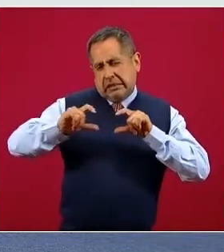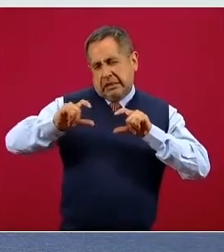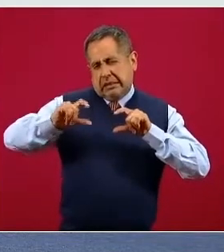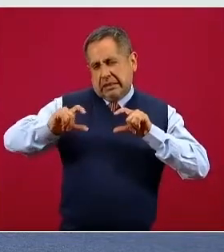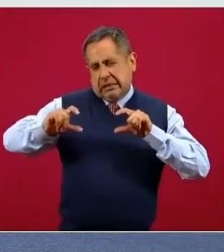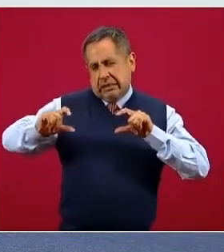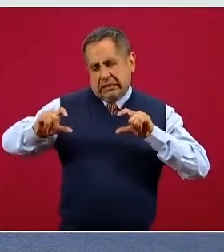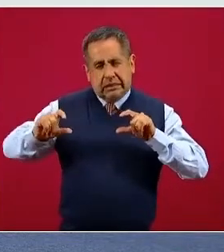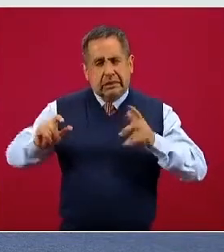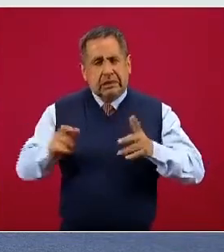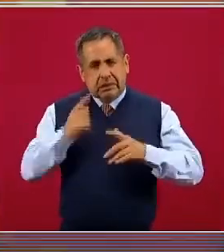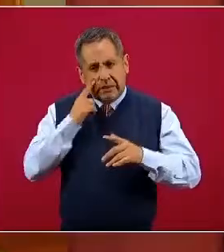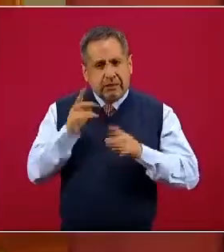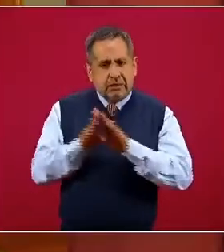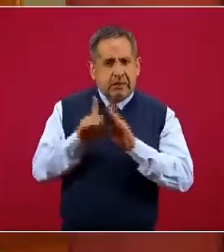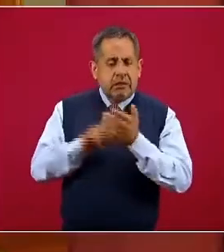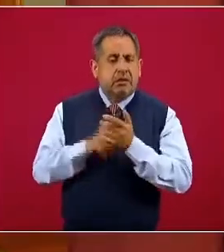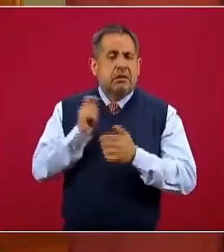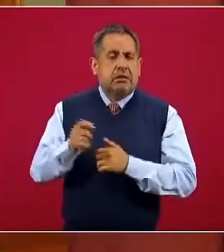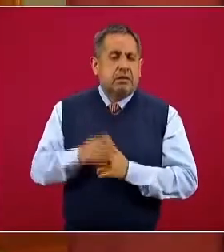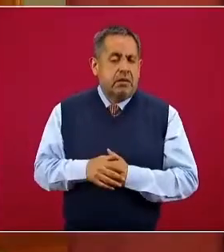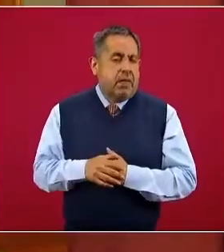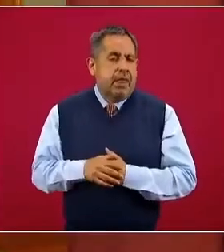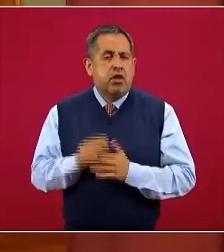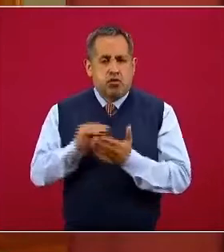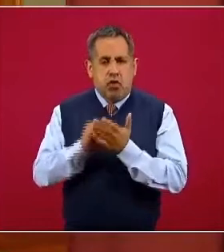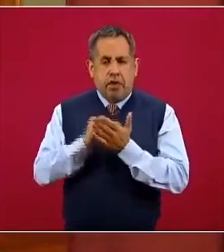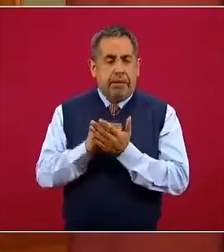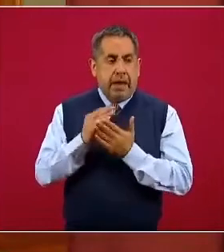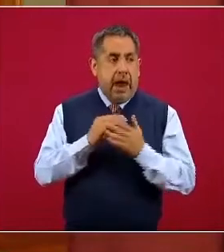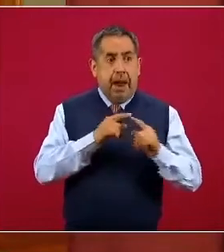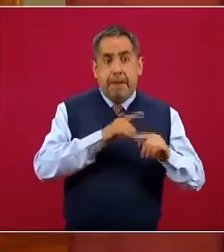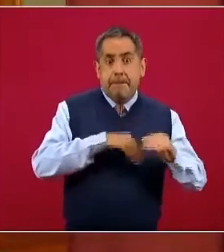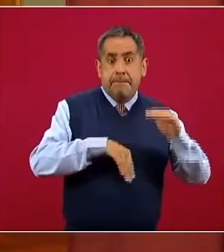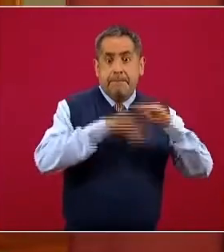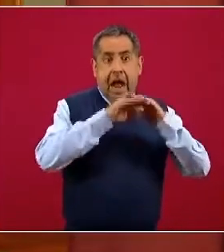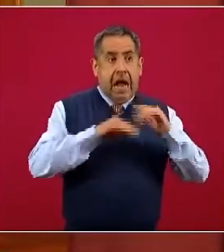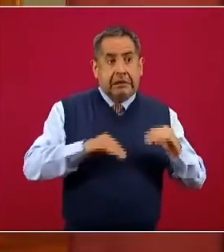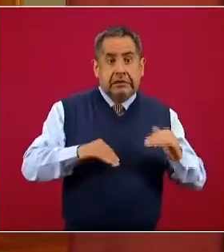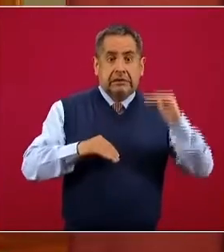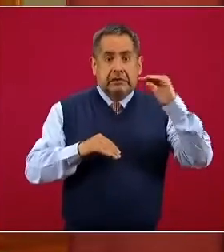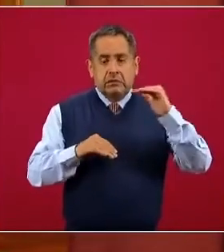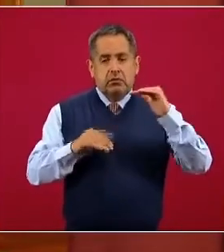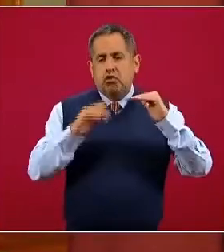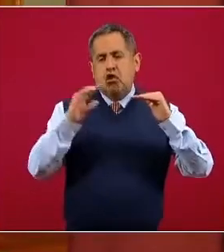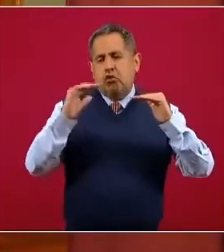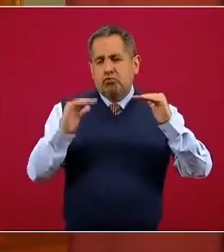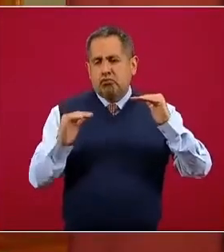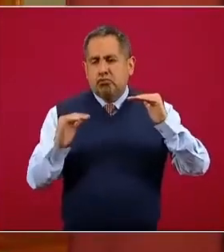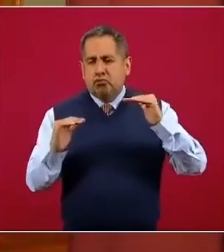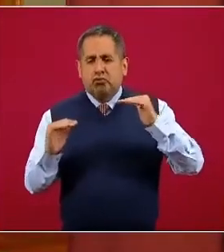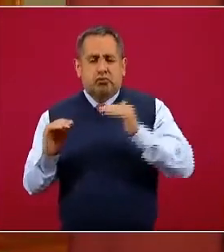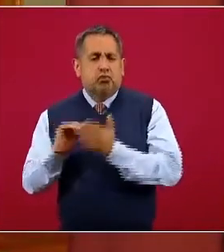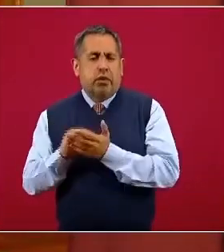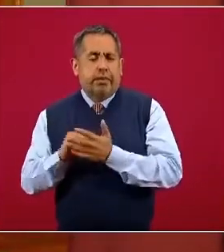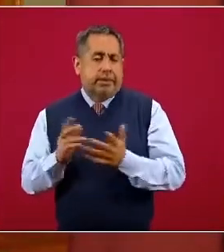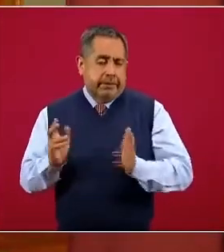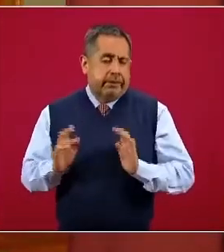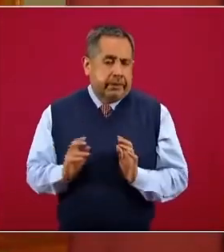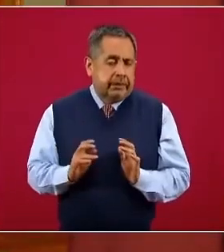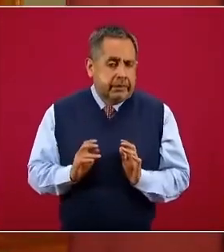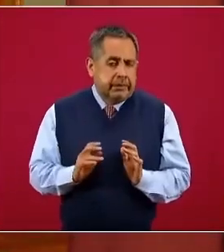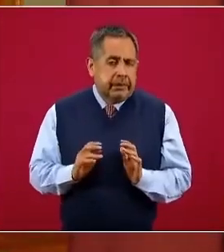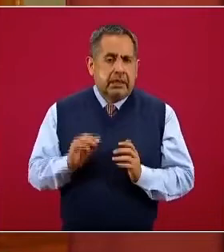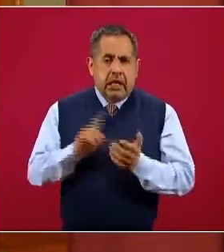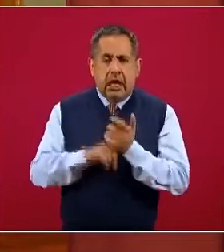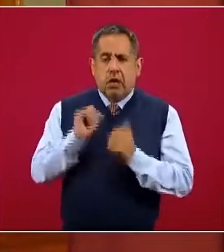su ángulo y su tendencia es menor todavía a la que observábamos entre la 41 y la 42. Sin embargo, todavía